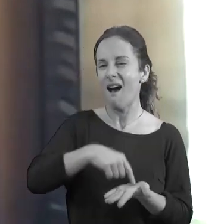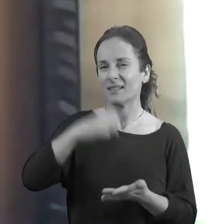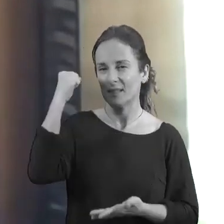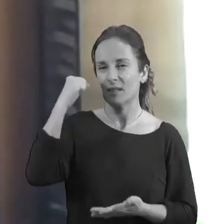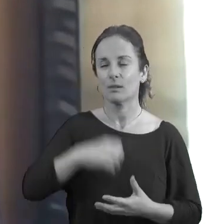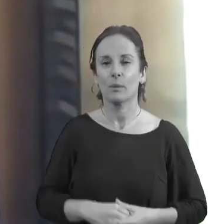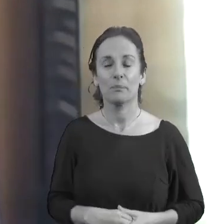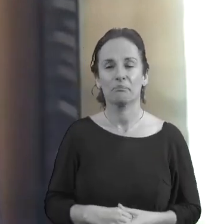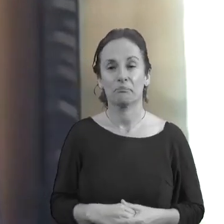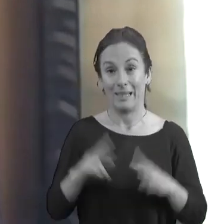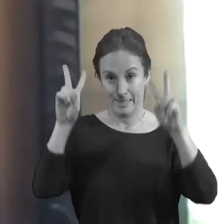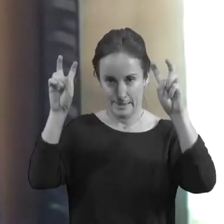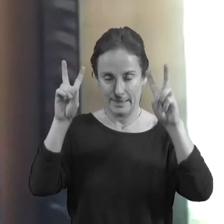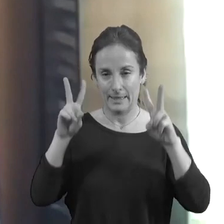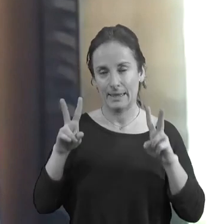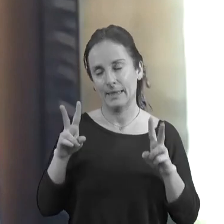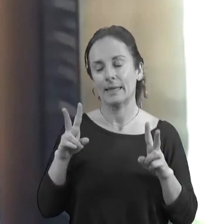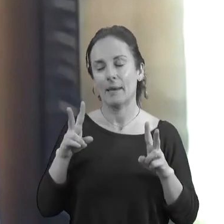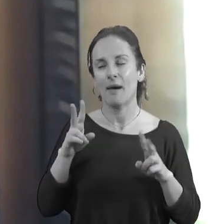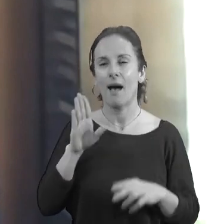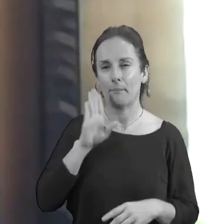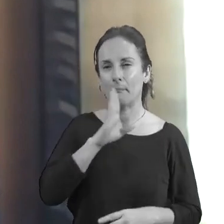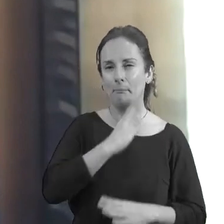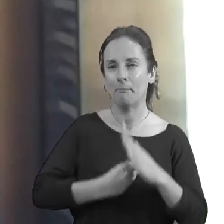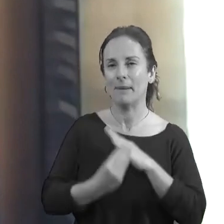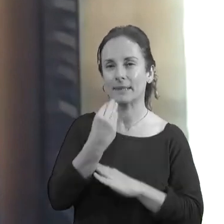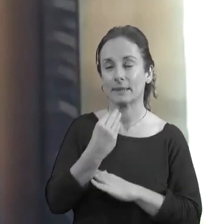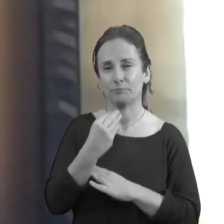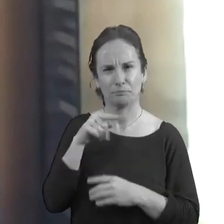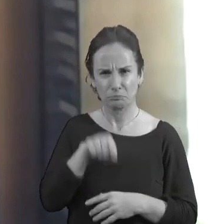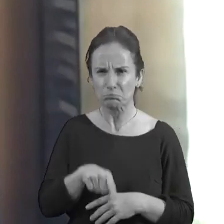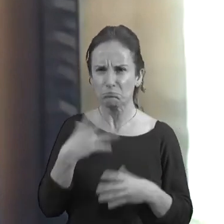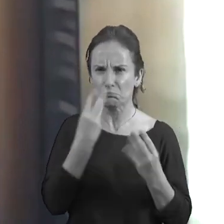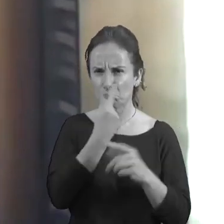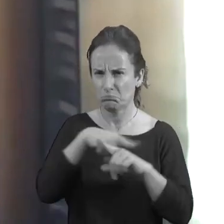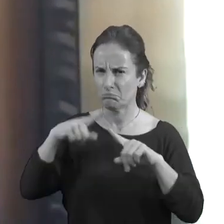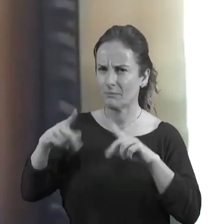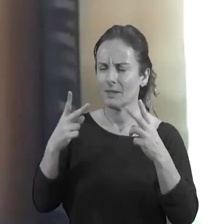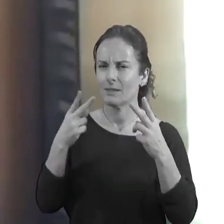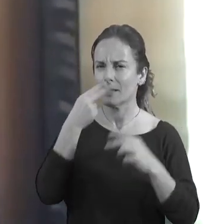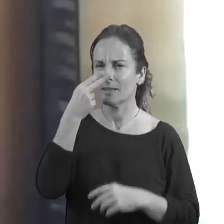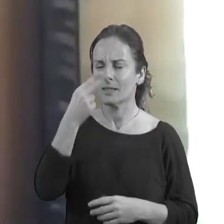maternidades, claro, aquí hay muchas cosas también interesantes, ¿no? Porque